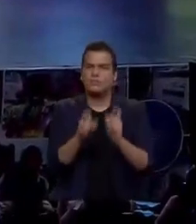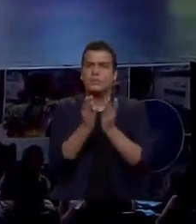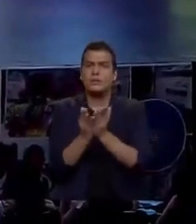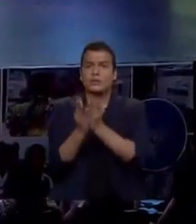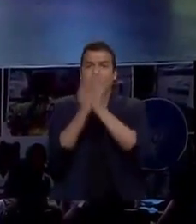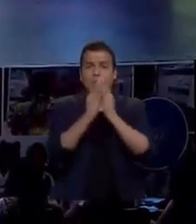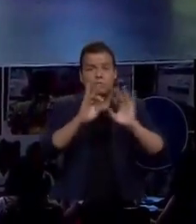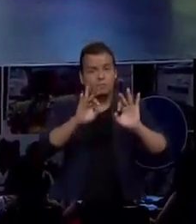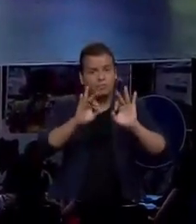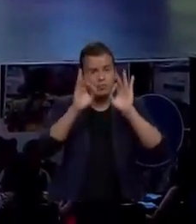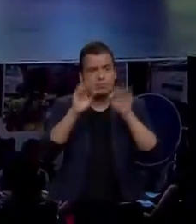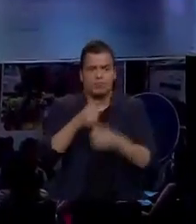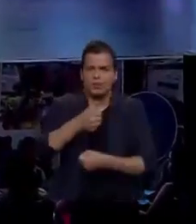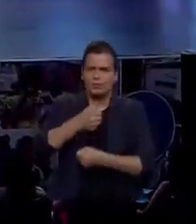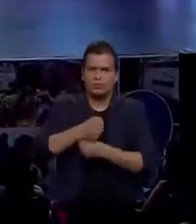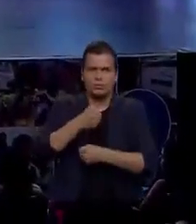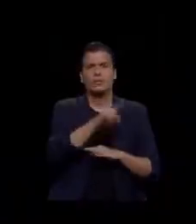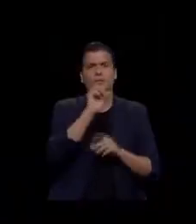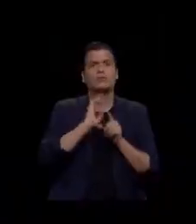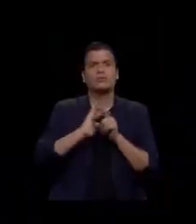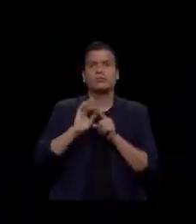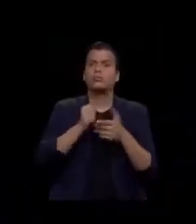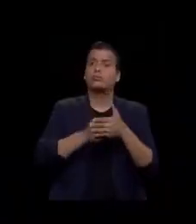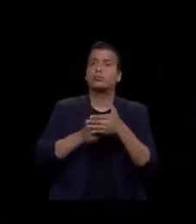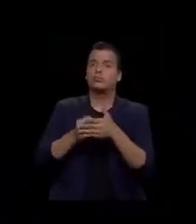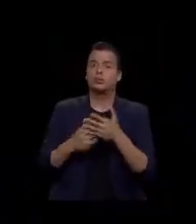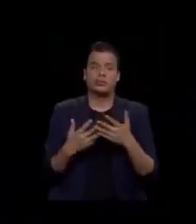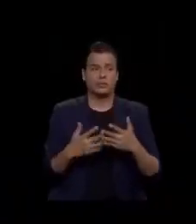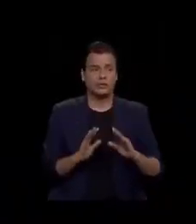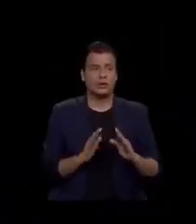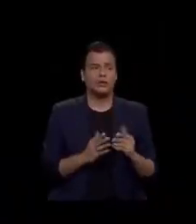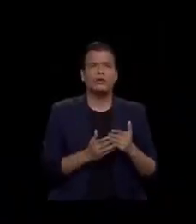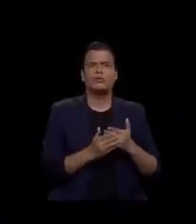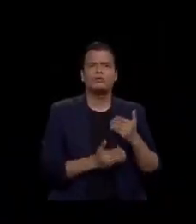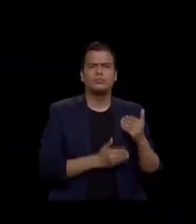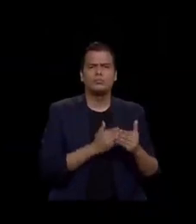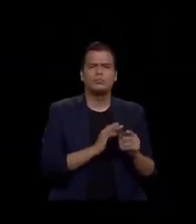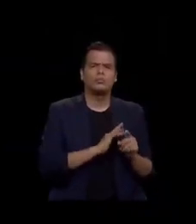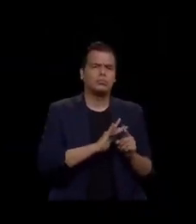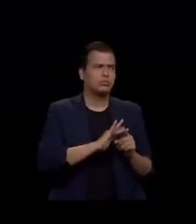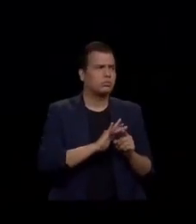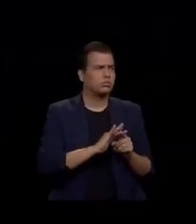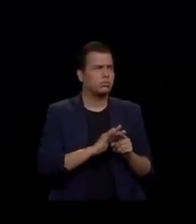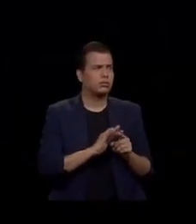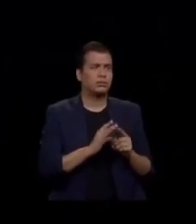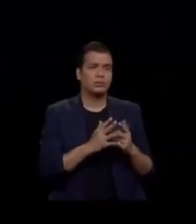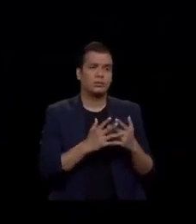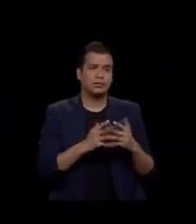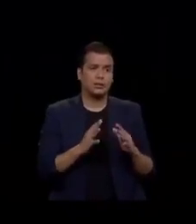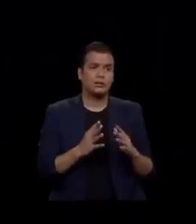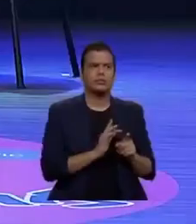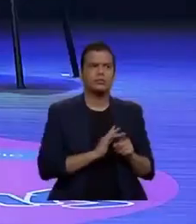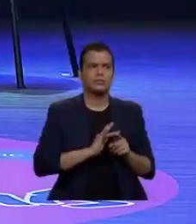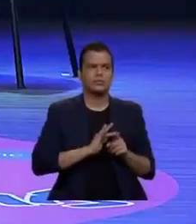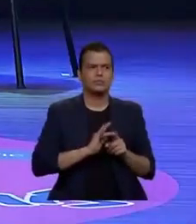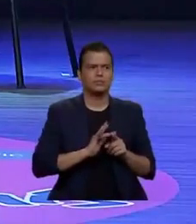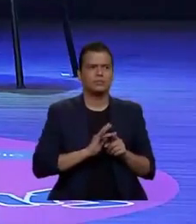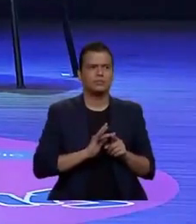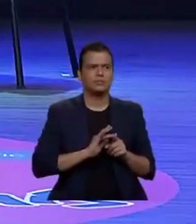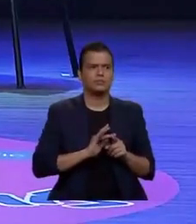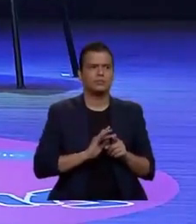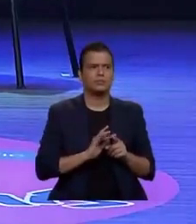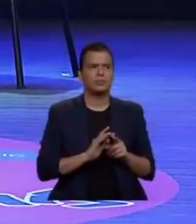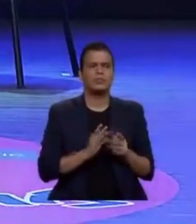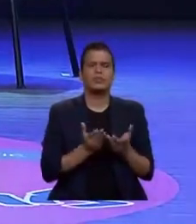el trabajo decente y el crecimiento pero para poder hacer todo esto luisa pues nosotros tenemos un presupuesto que no nos